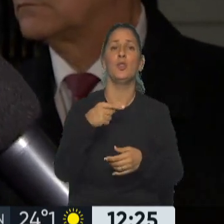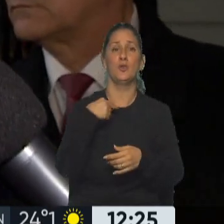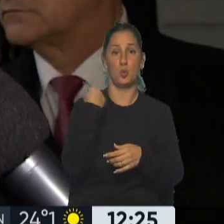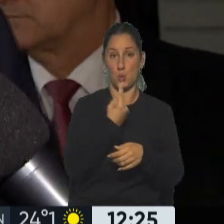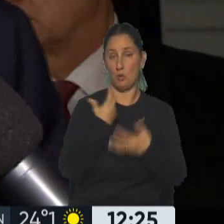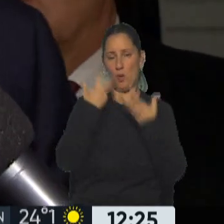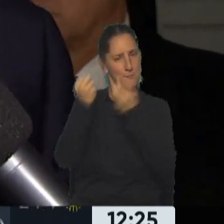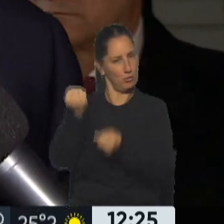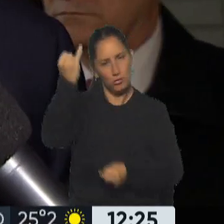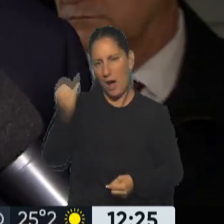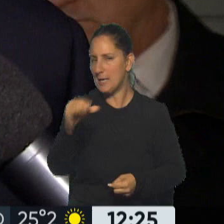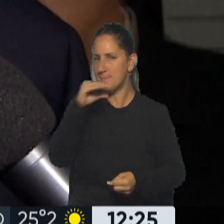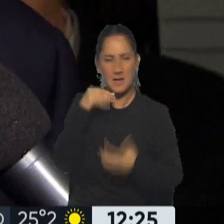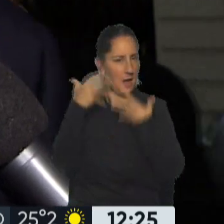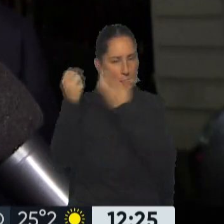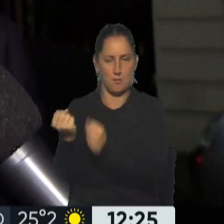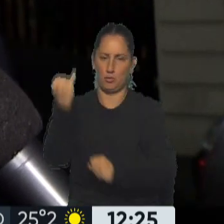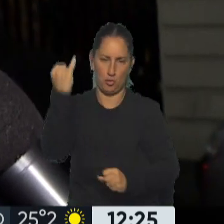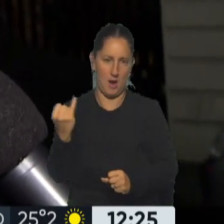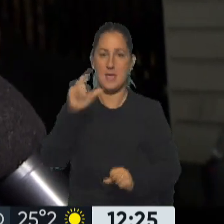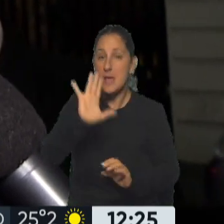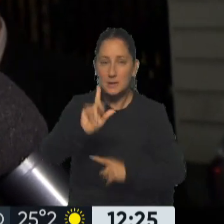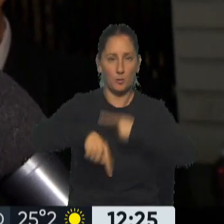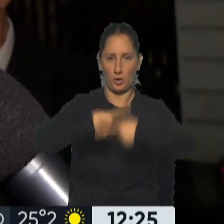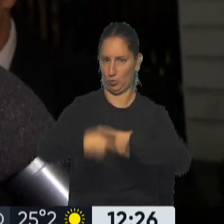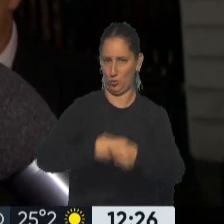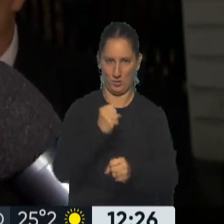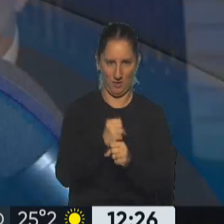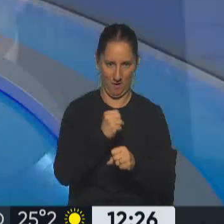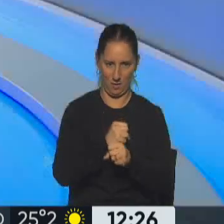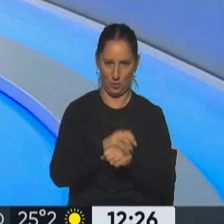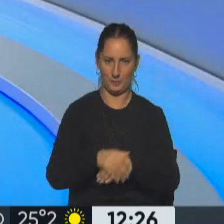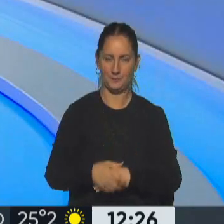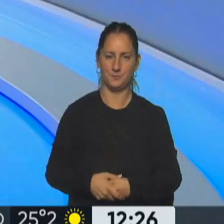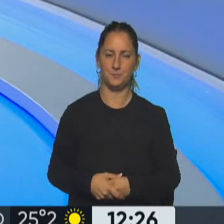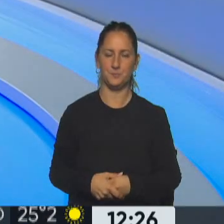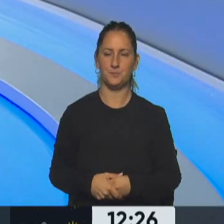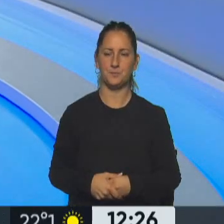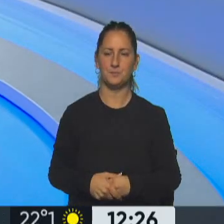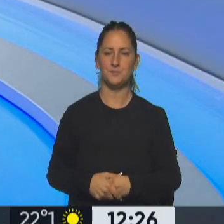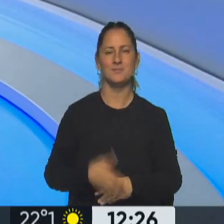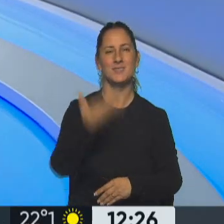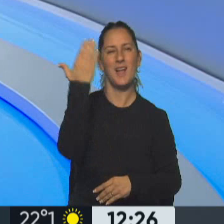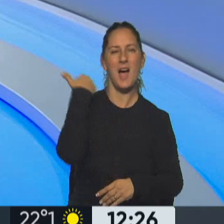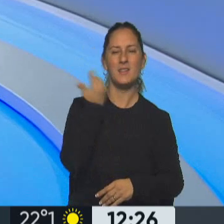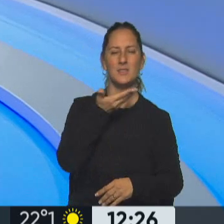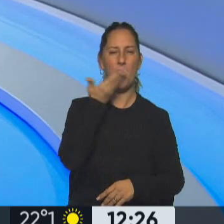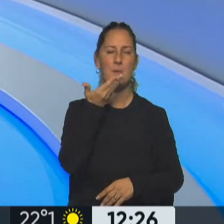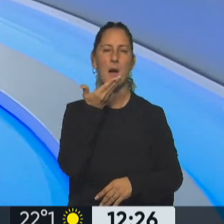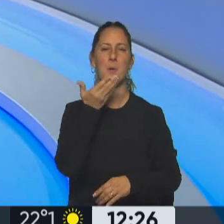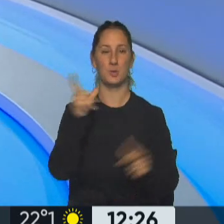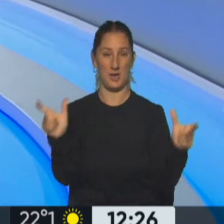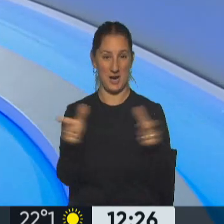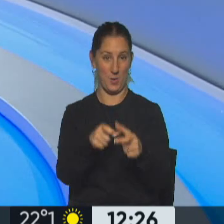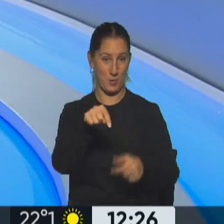apoyo el ministro y en eso claramente vamos a ir trabajando bueno recién hacíamos mención justamente a